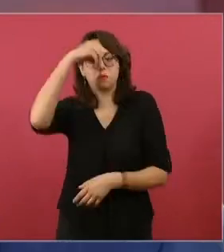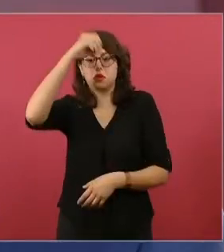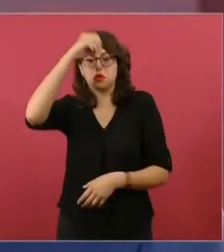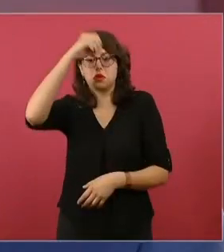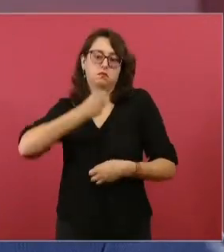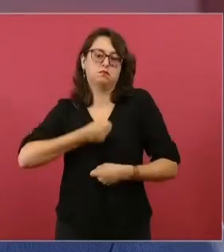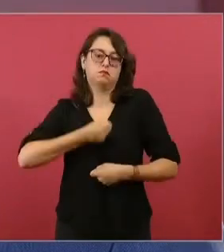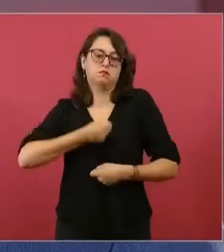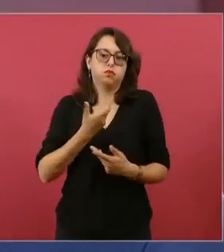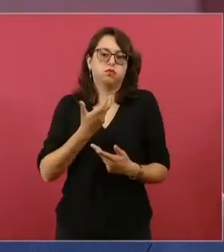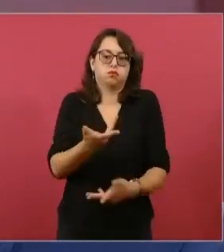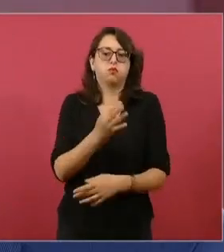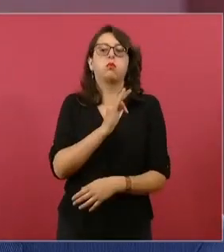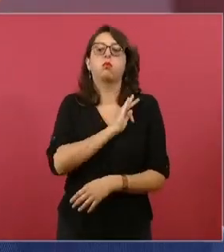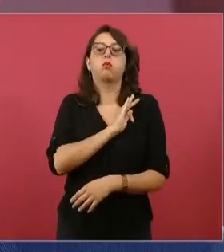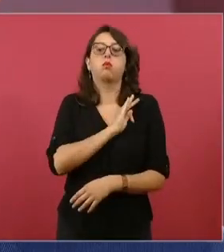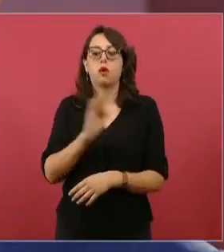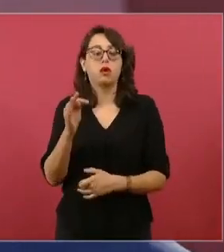y